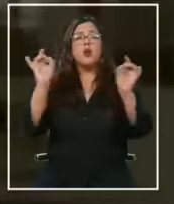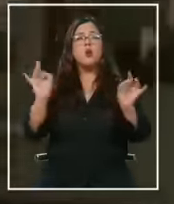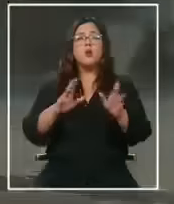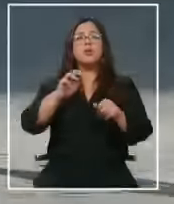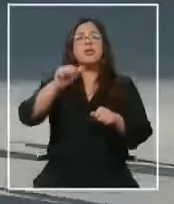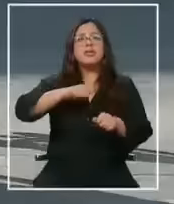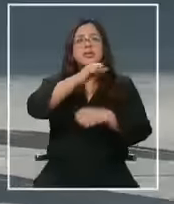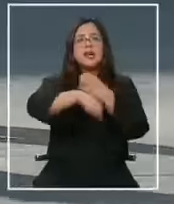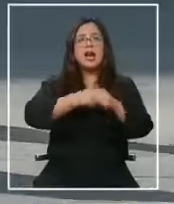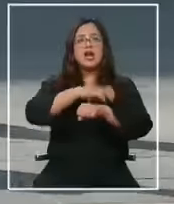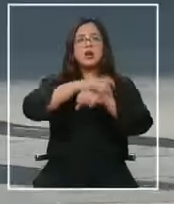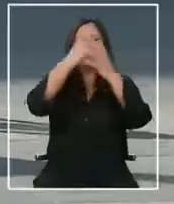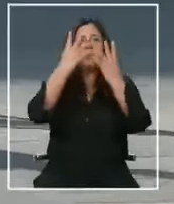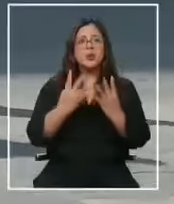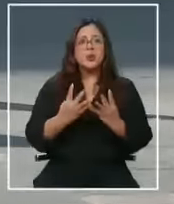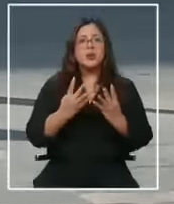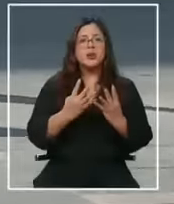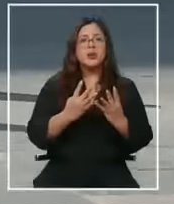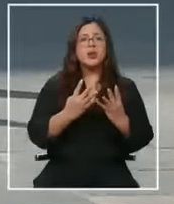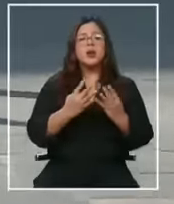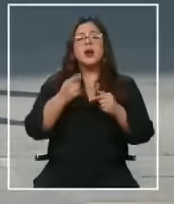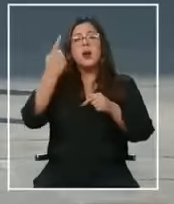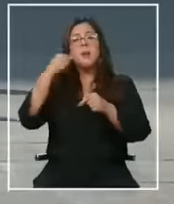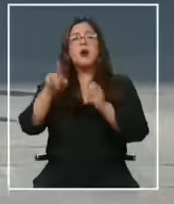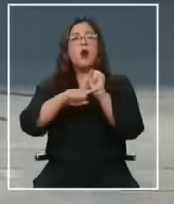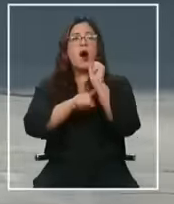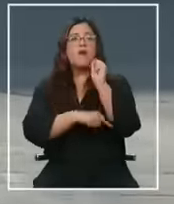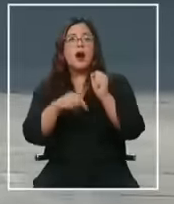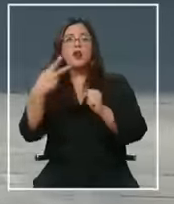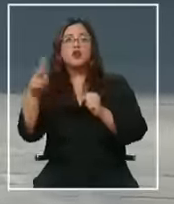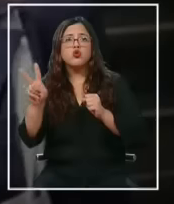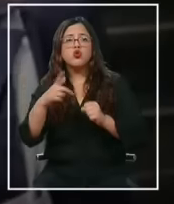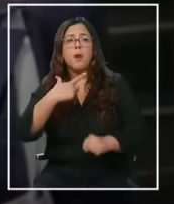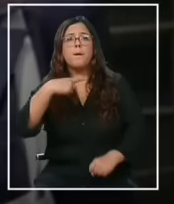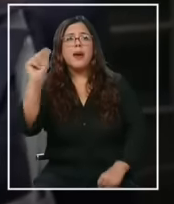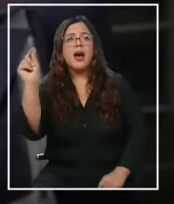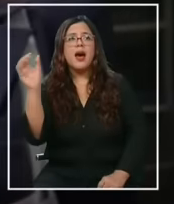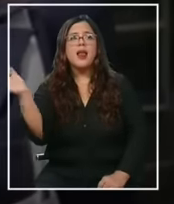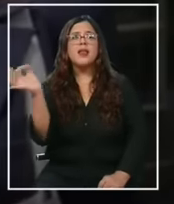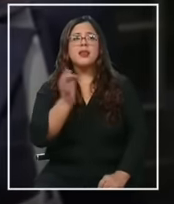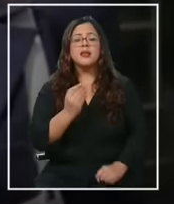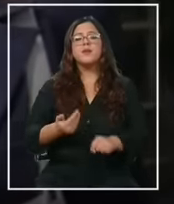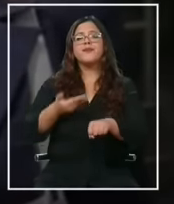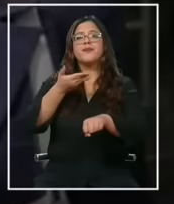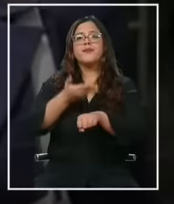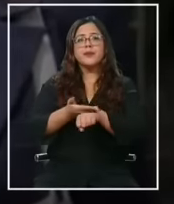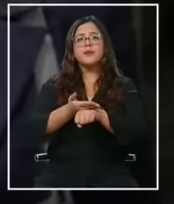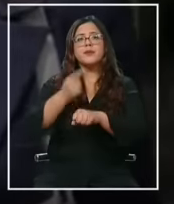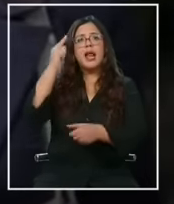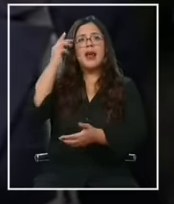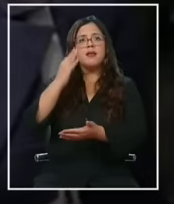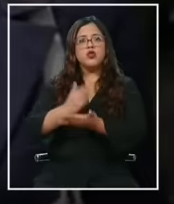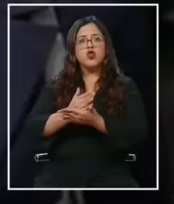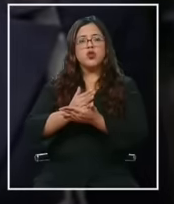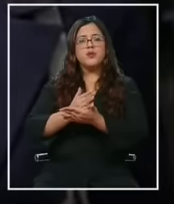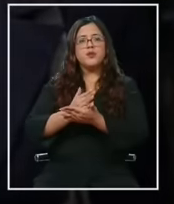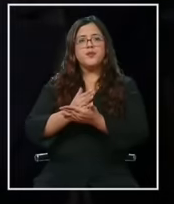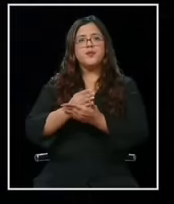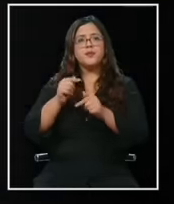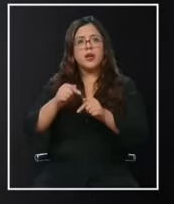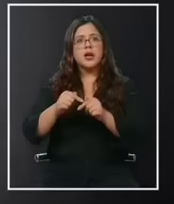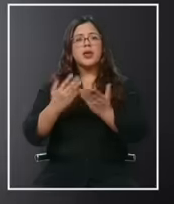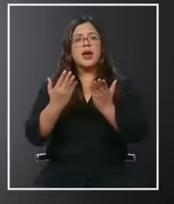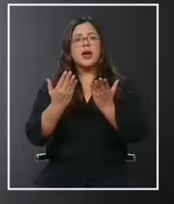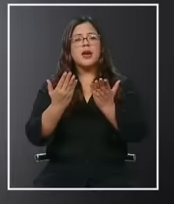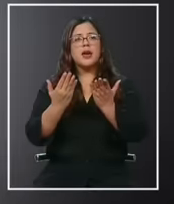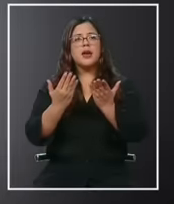cada caso. Sin embargo, su defensa, que salió rápido de la sala, anunció que apelarán al veredicto y a la sentencia, que quedó